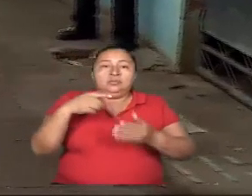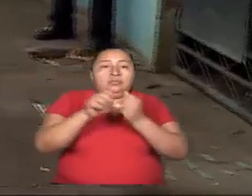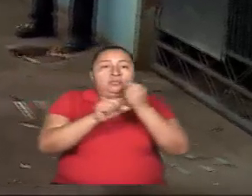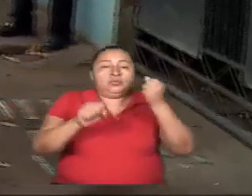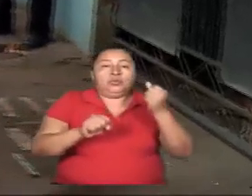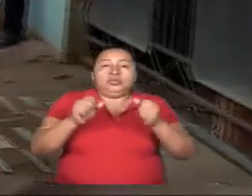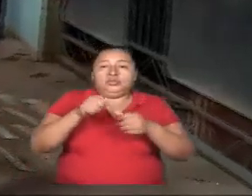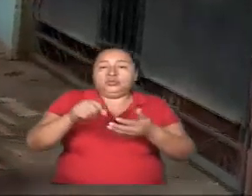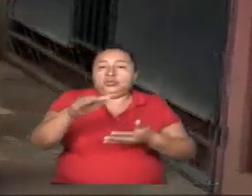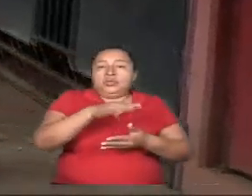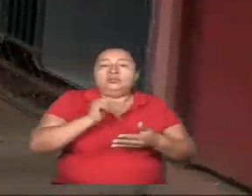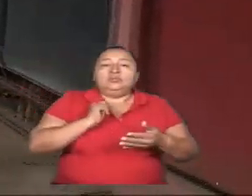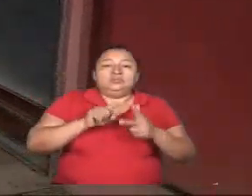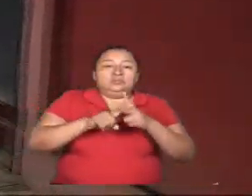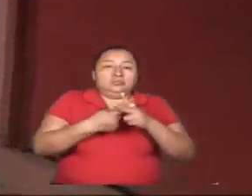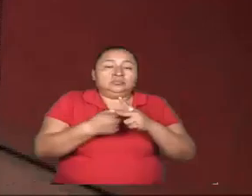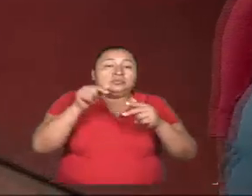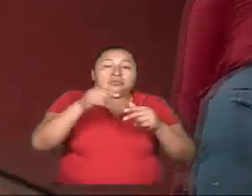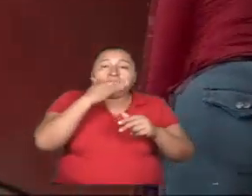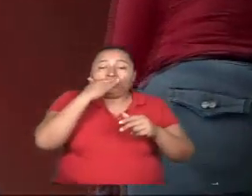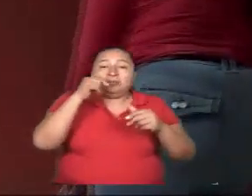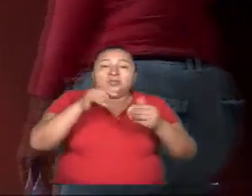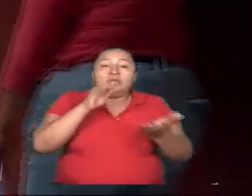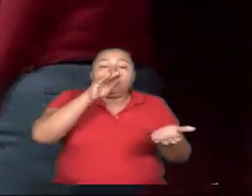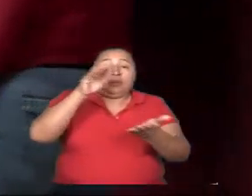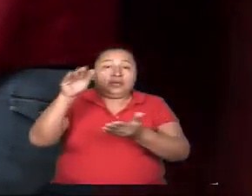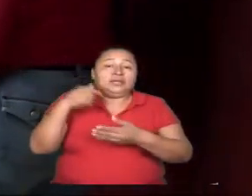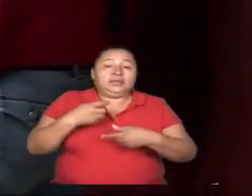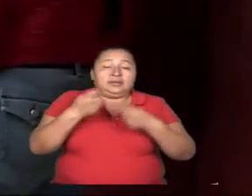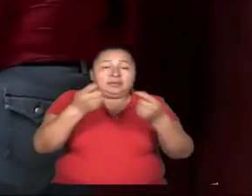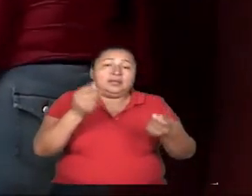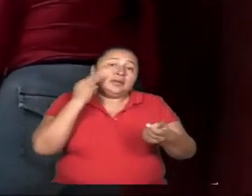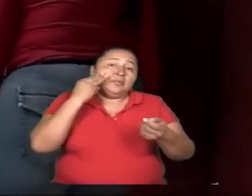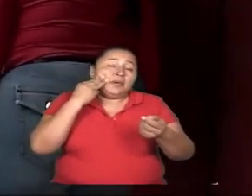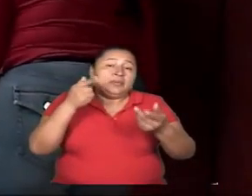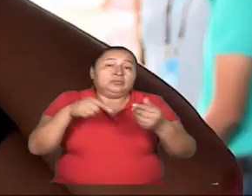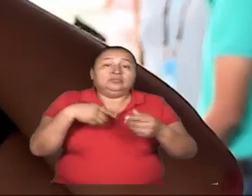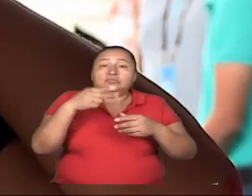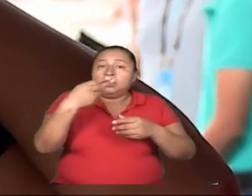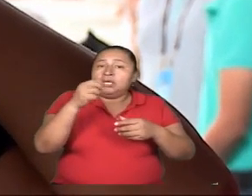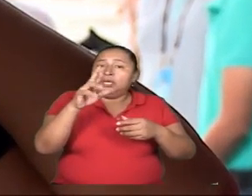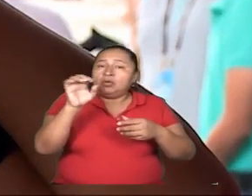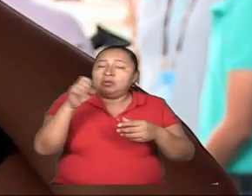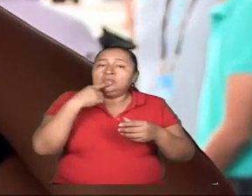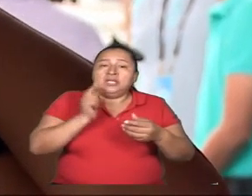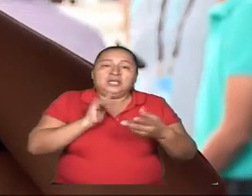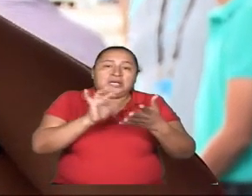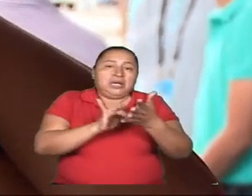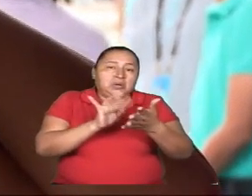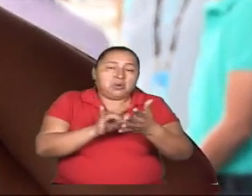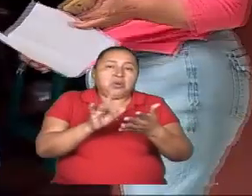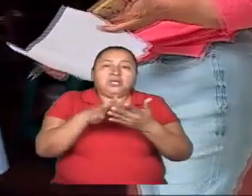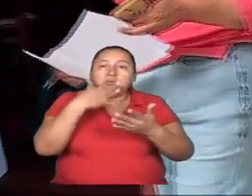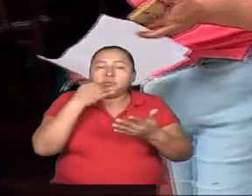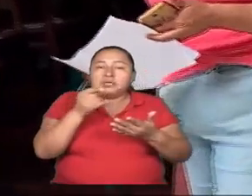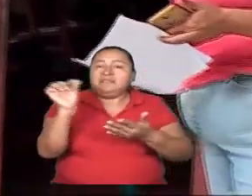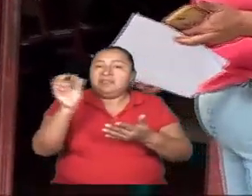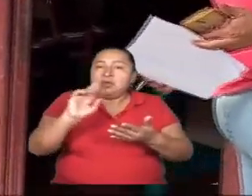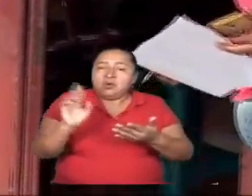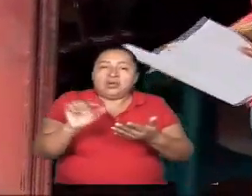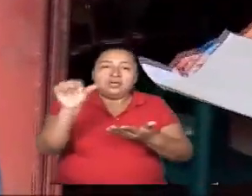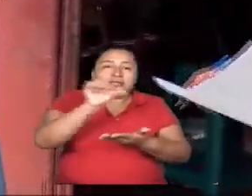de Juventud Sandinista. Los paquetes alimenticios que reciben las madres de héroes y mártires contienen arroz, azúcar, frijol,